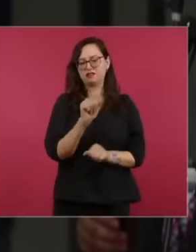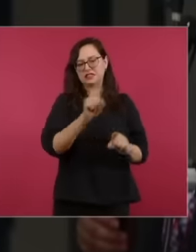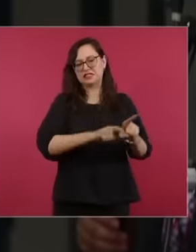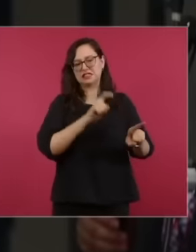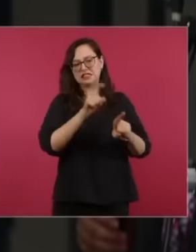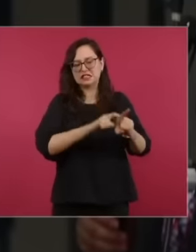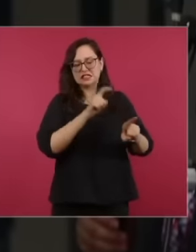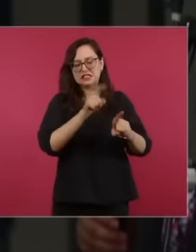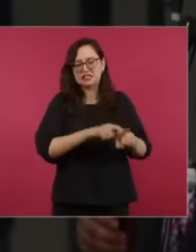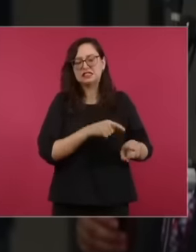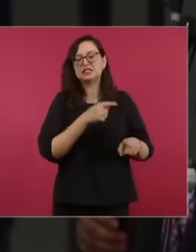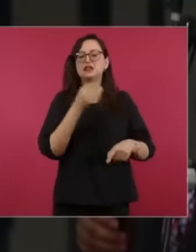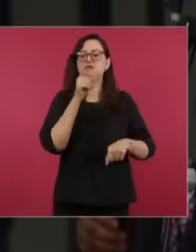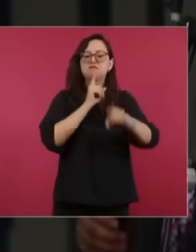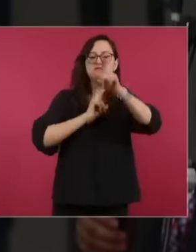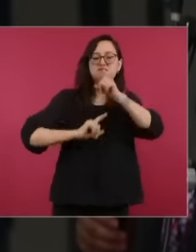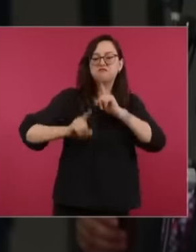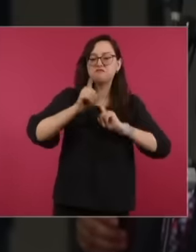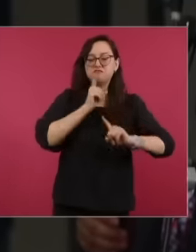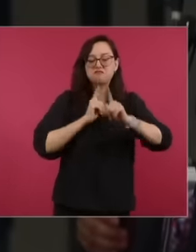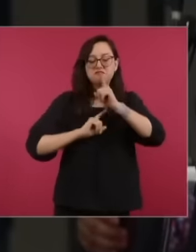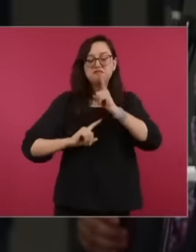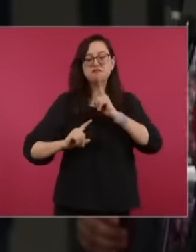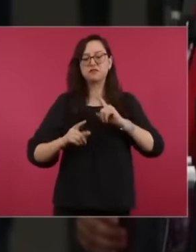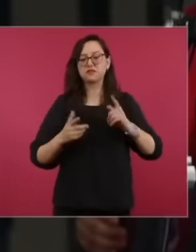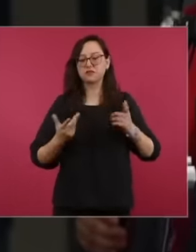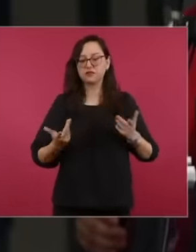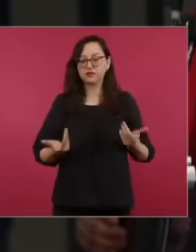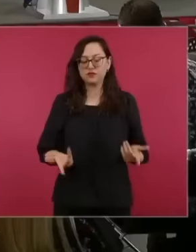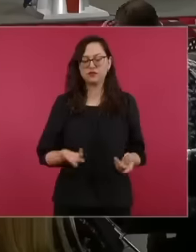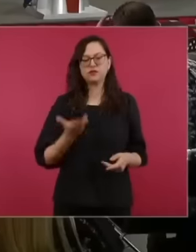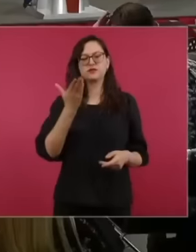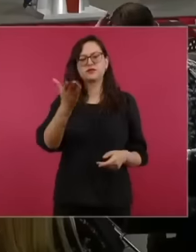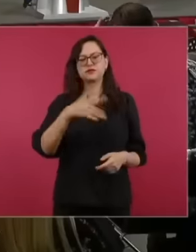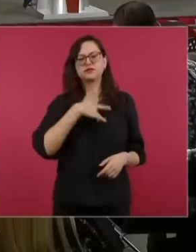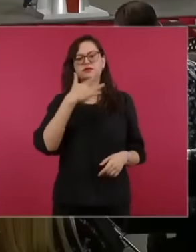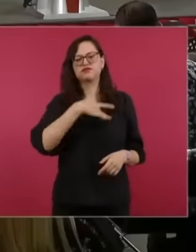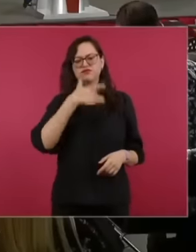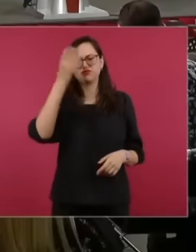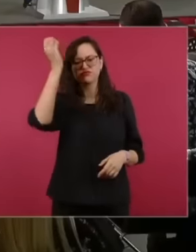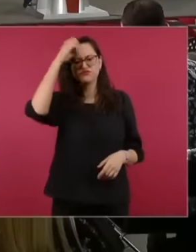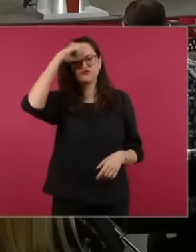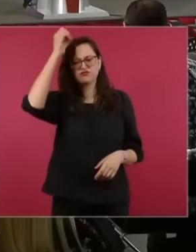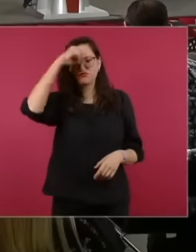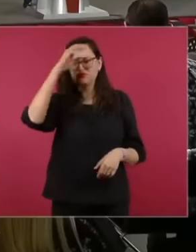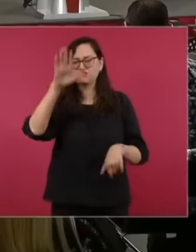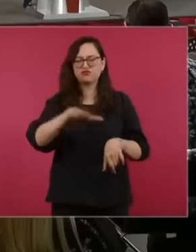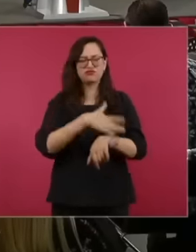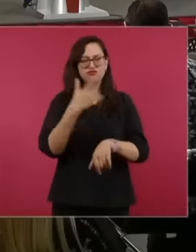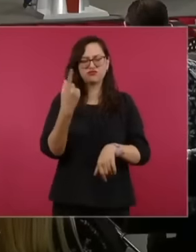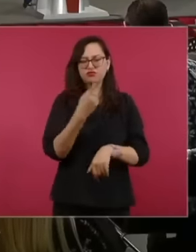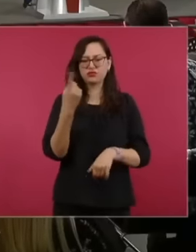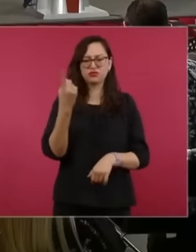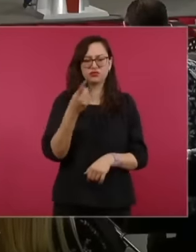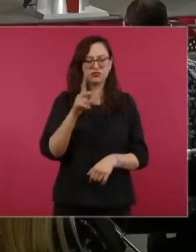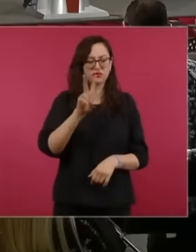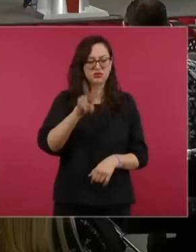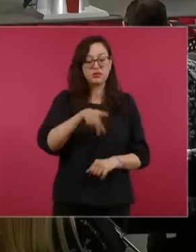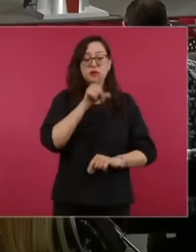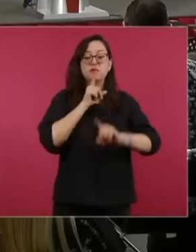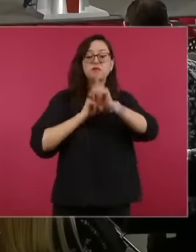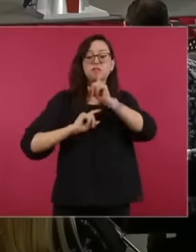de que una de las… y dando mentiras como que